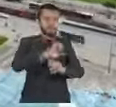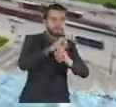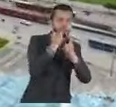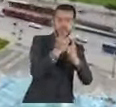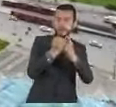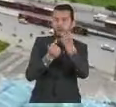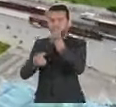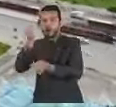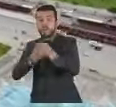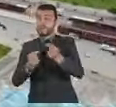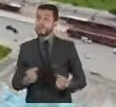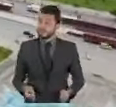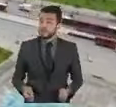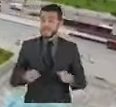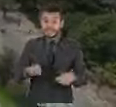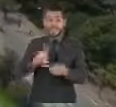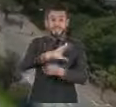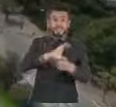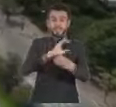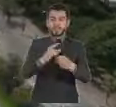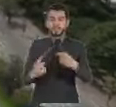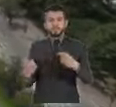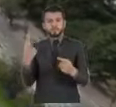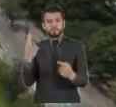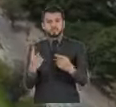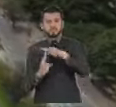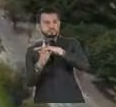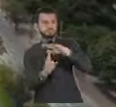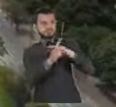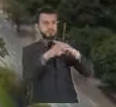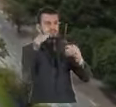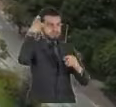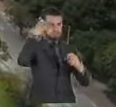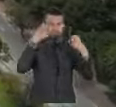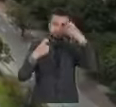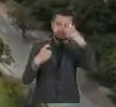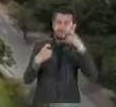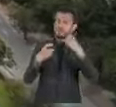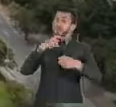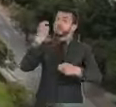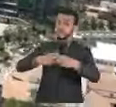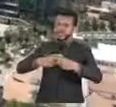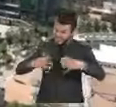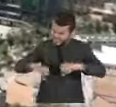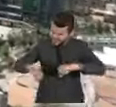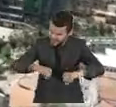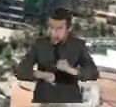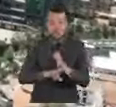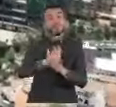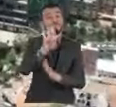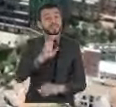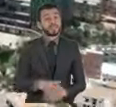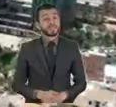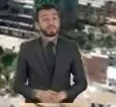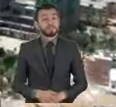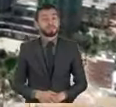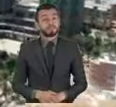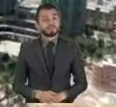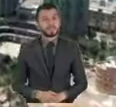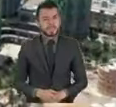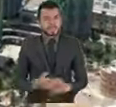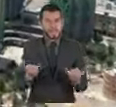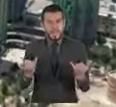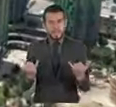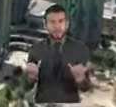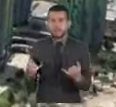La ciudad tiene unos enormes desafíos para consolidarse como un referente para el desarrollo sostenible, ahora acentuados con los